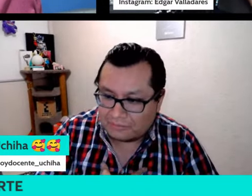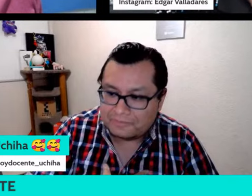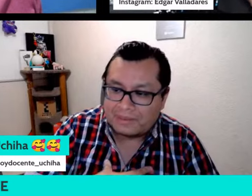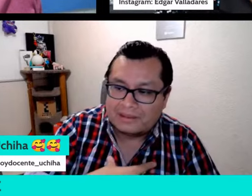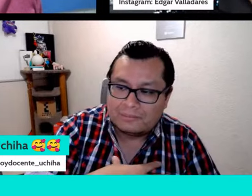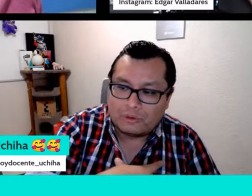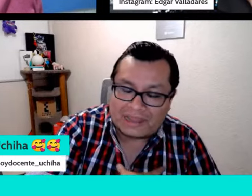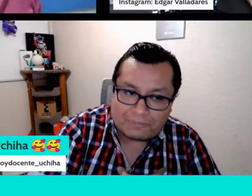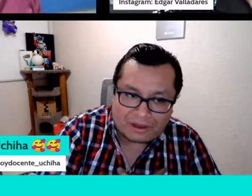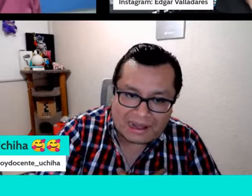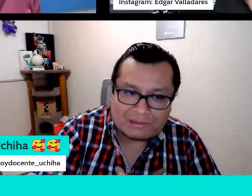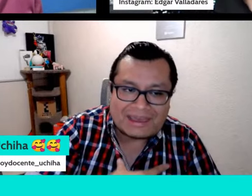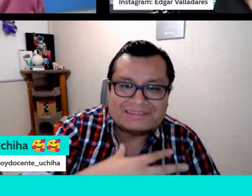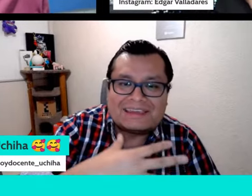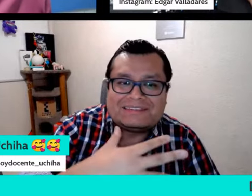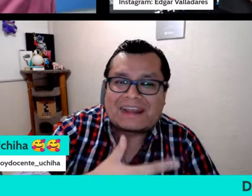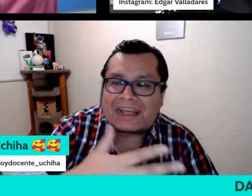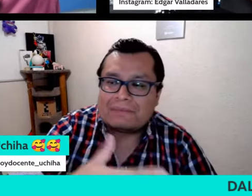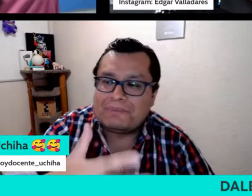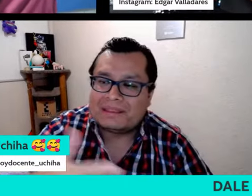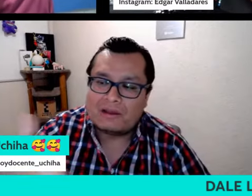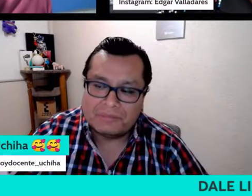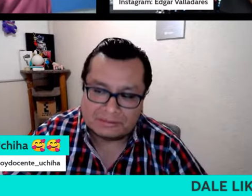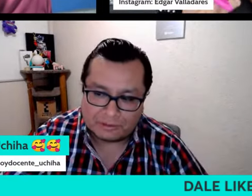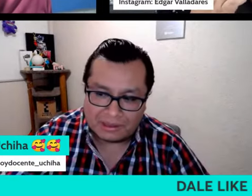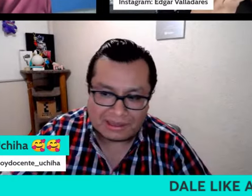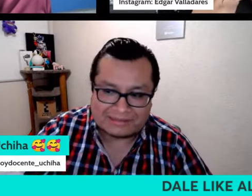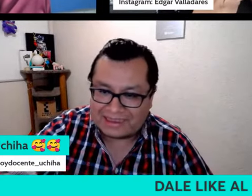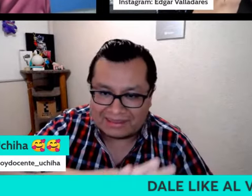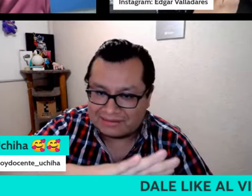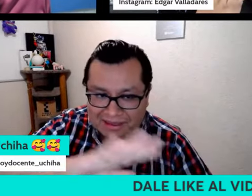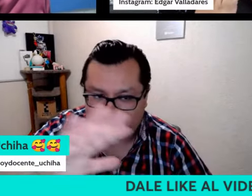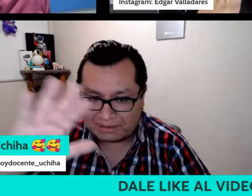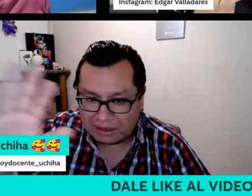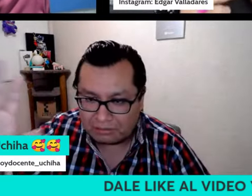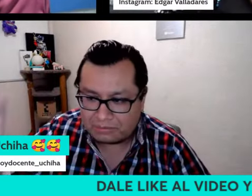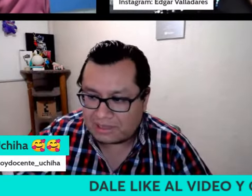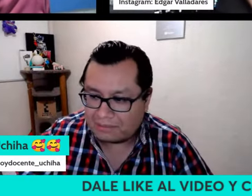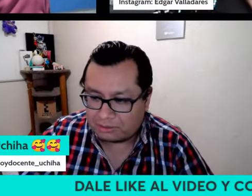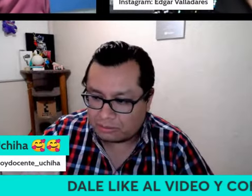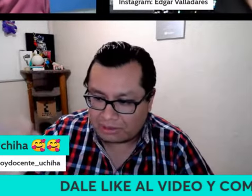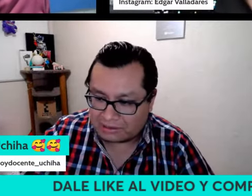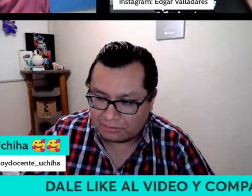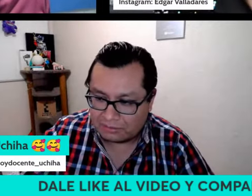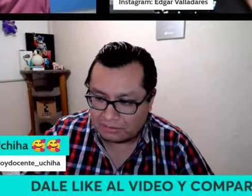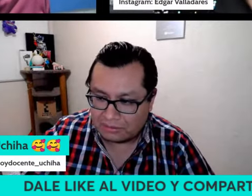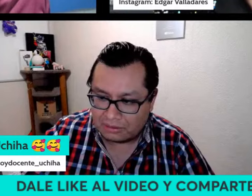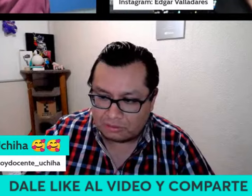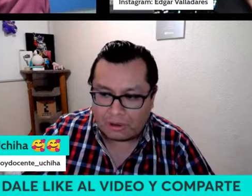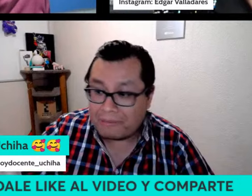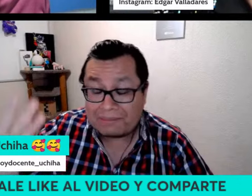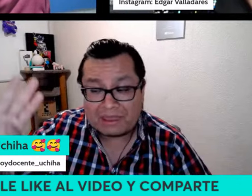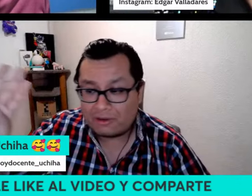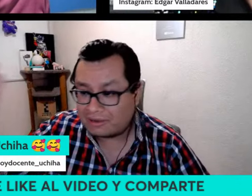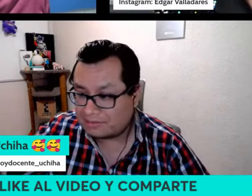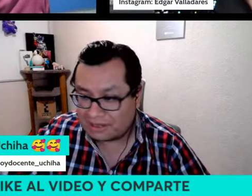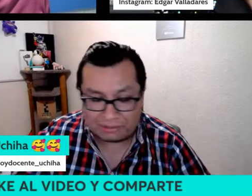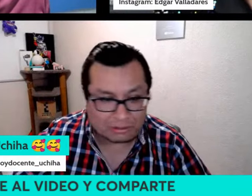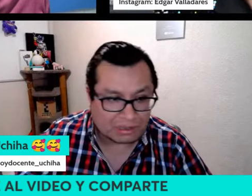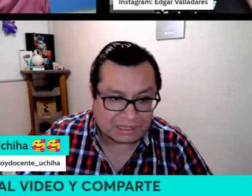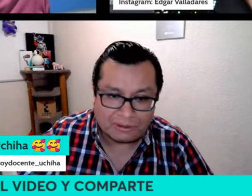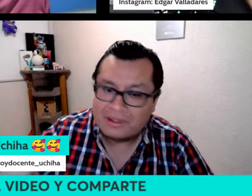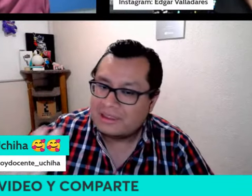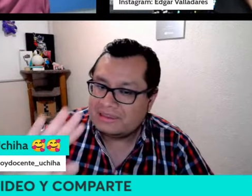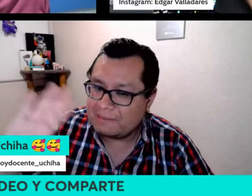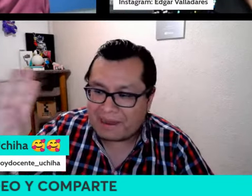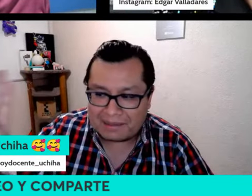educativo votar por Claudia es que se repita lo mismo que se quede exactamente lo mismo en el ámbito educativo no habrá mejoras en el